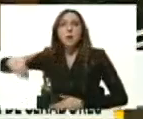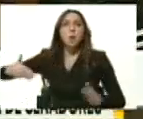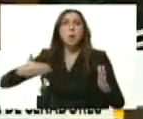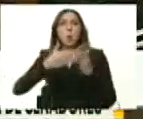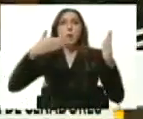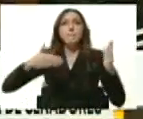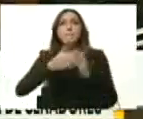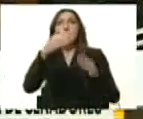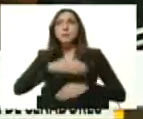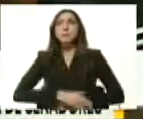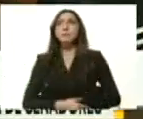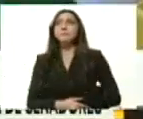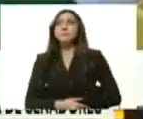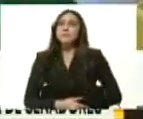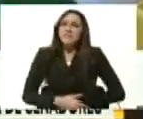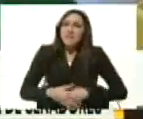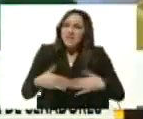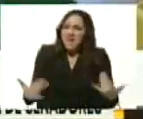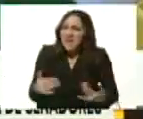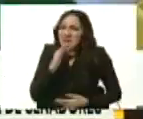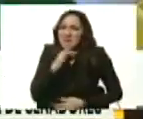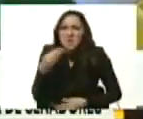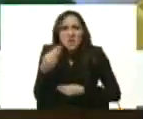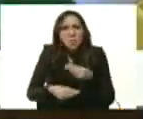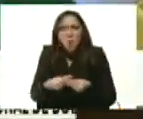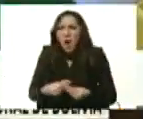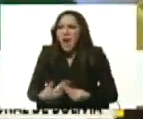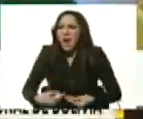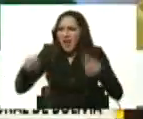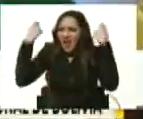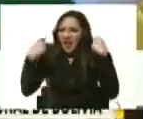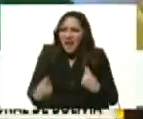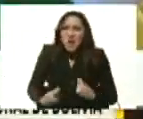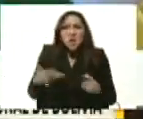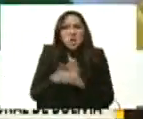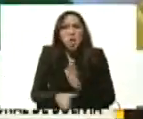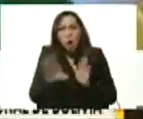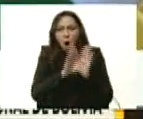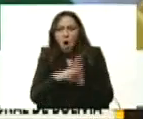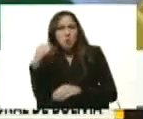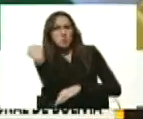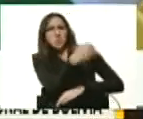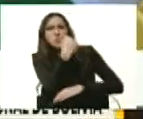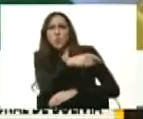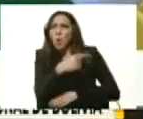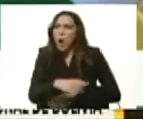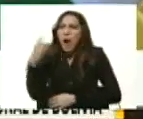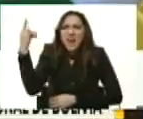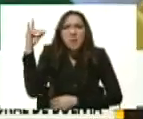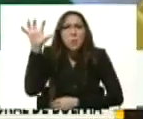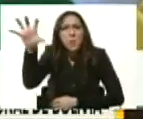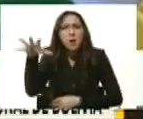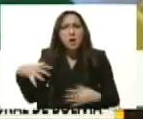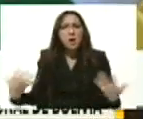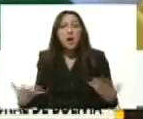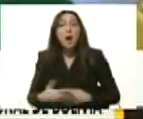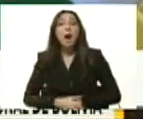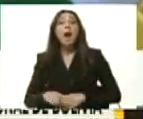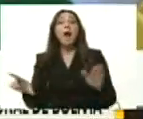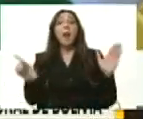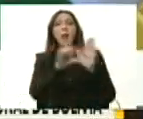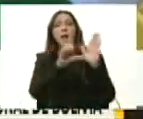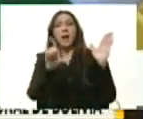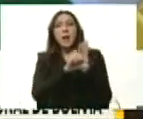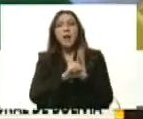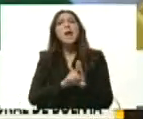pasó después de esta autoproclamación contraria a la Constitución política del Estado, las leyes y